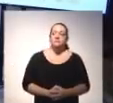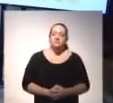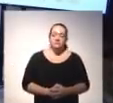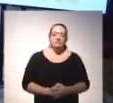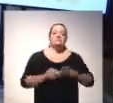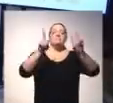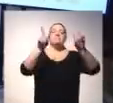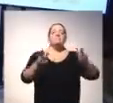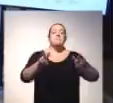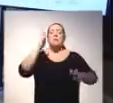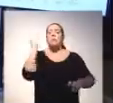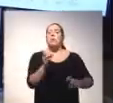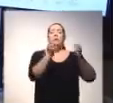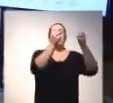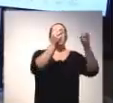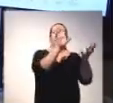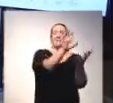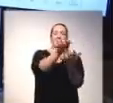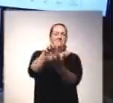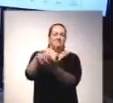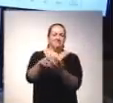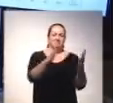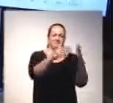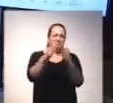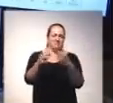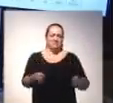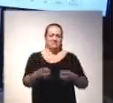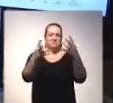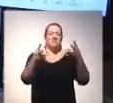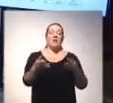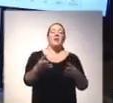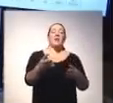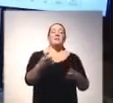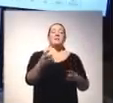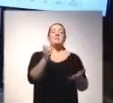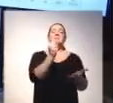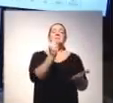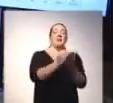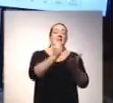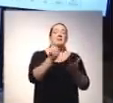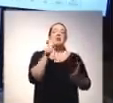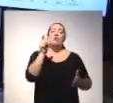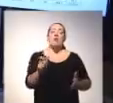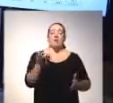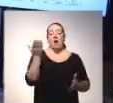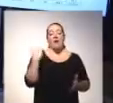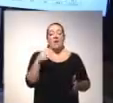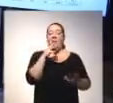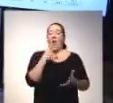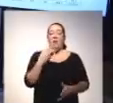En referencia a los daños de infraestructura, los datos que le aportamos ayer del catastro siguen en vigor